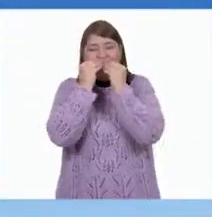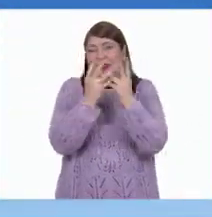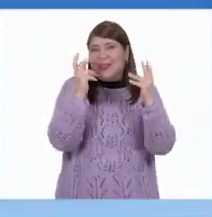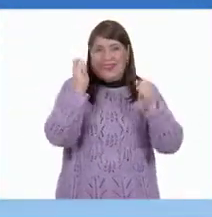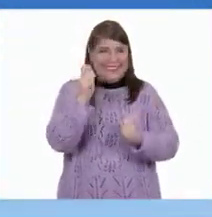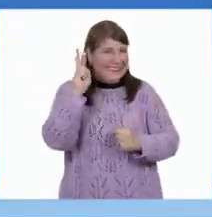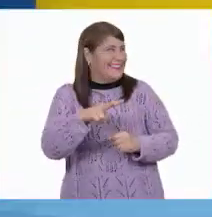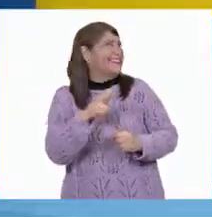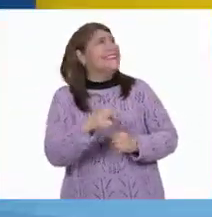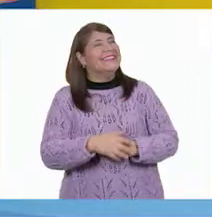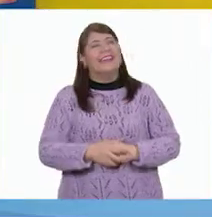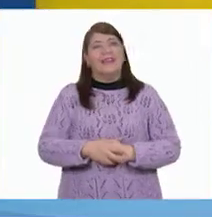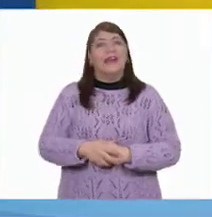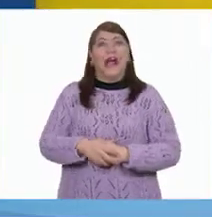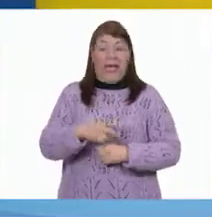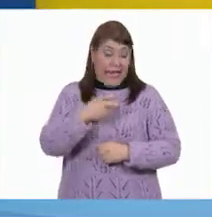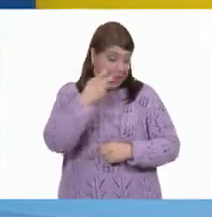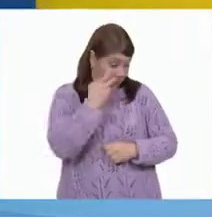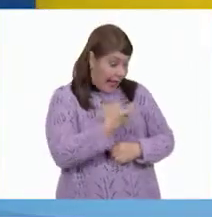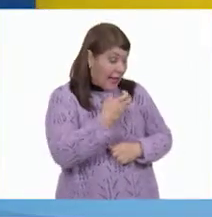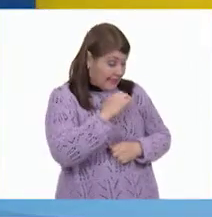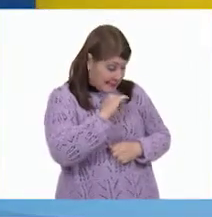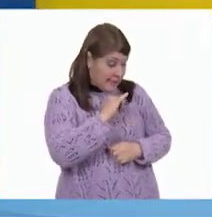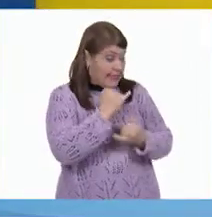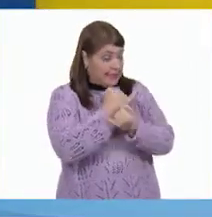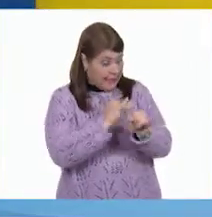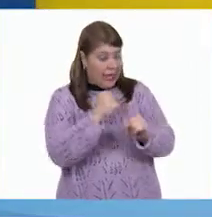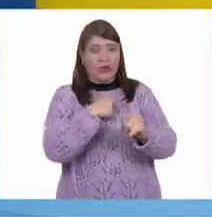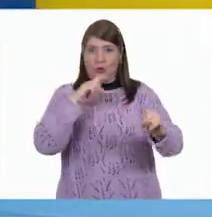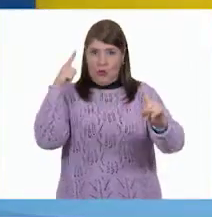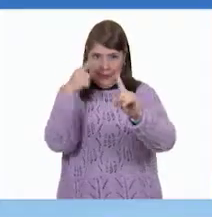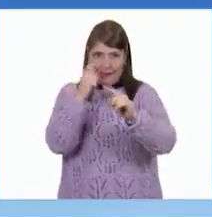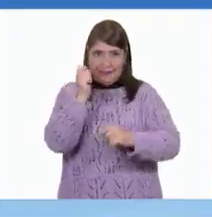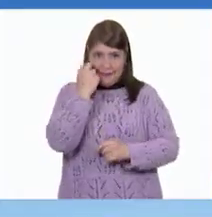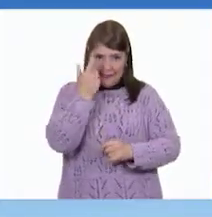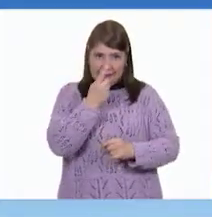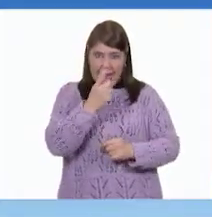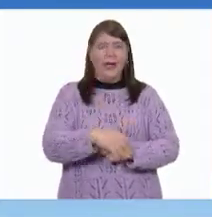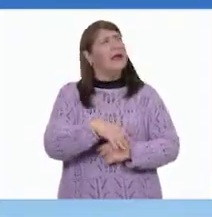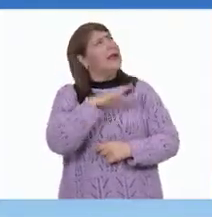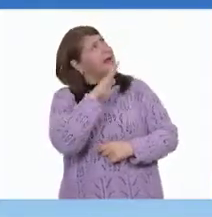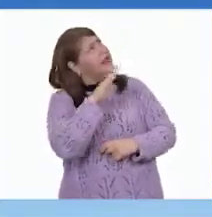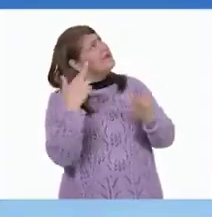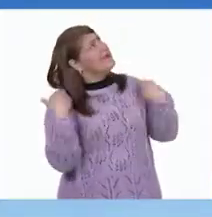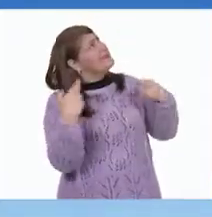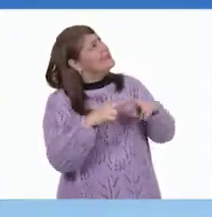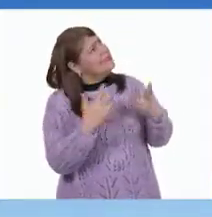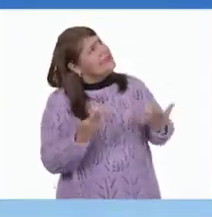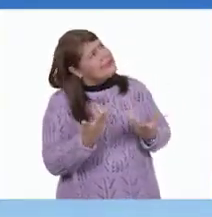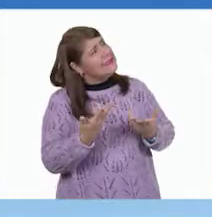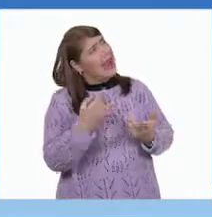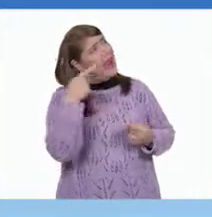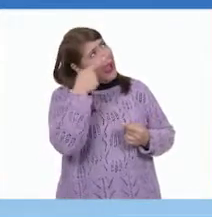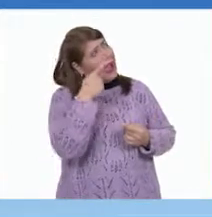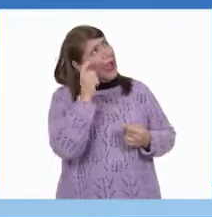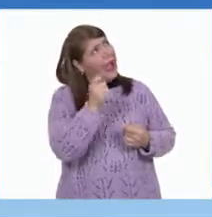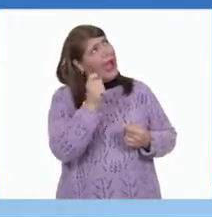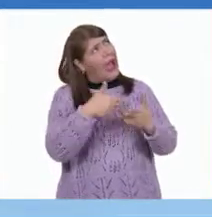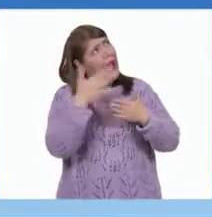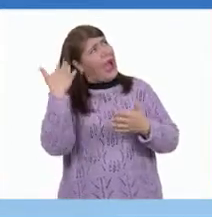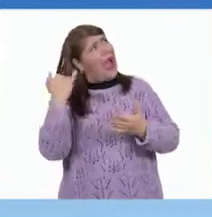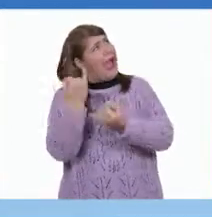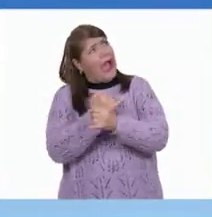bueno. Precisamente, justo a la independencia quería llegar. Maestra, pero esa ya la dejamos